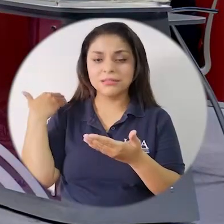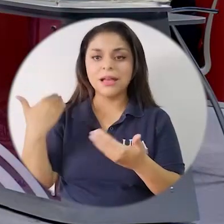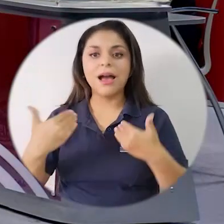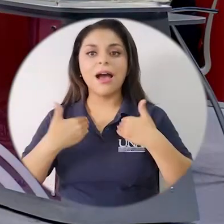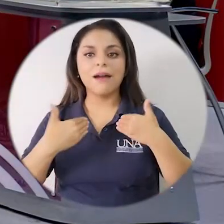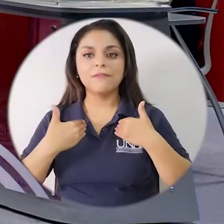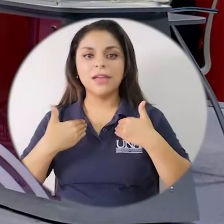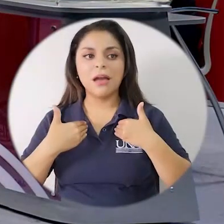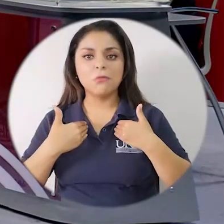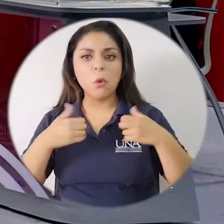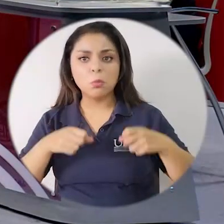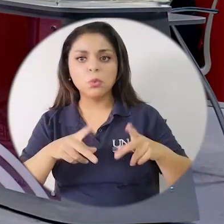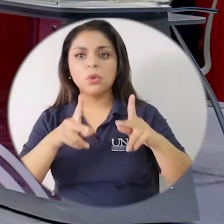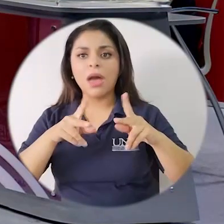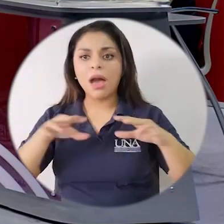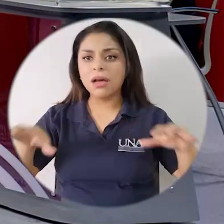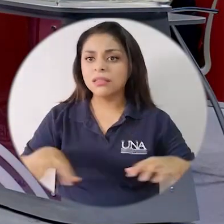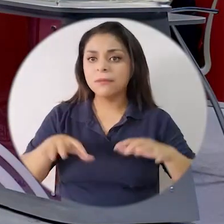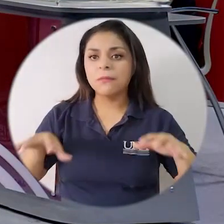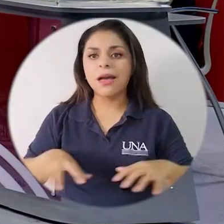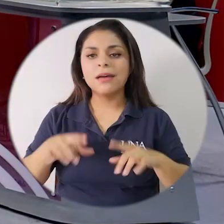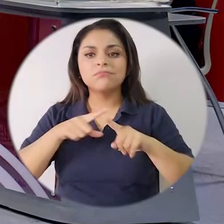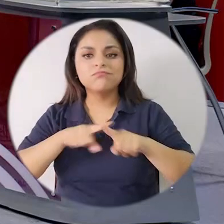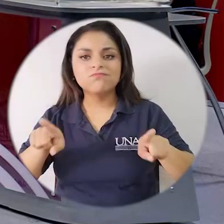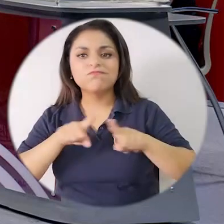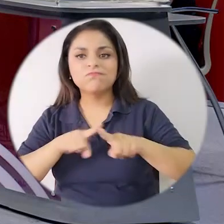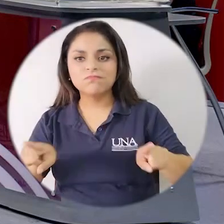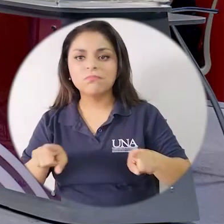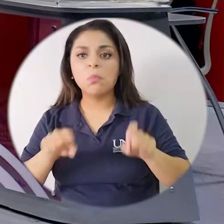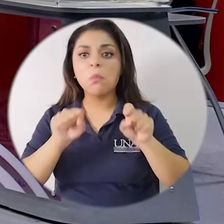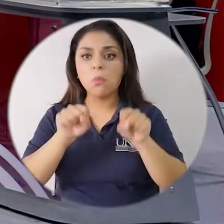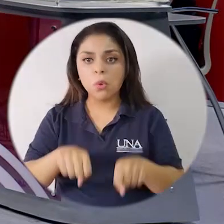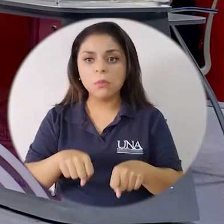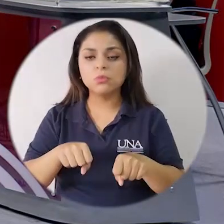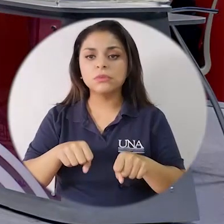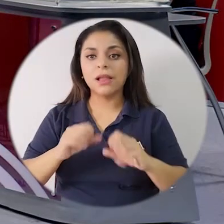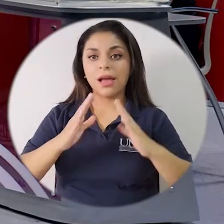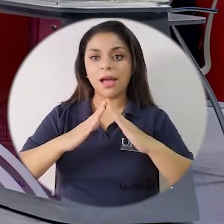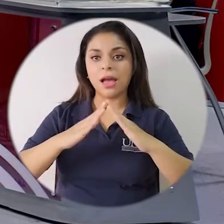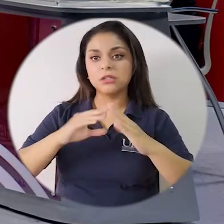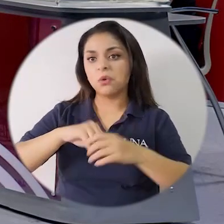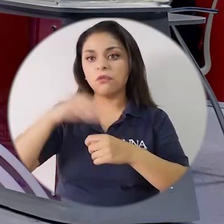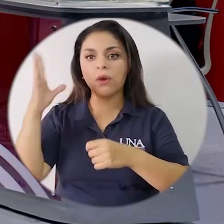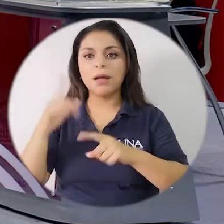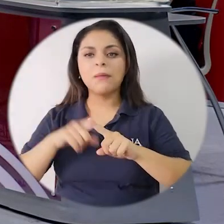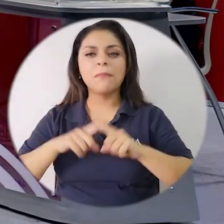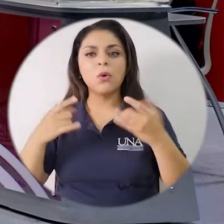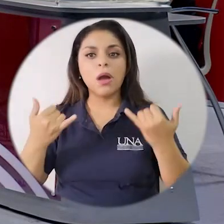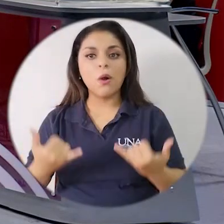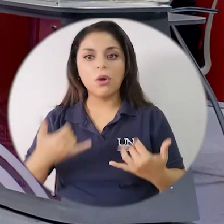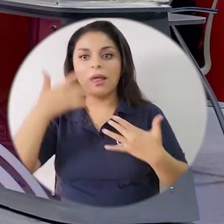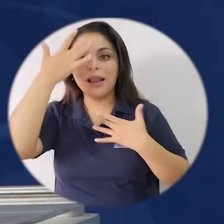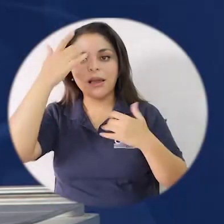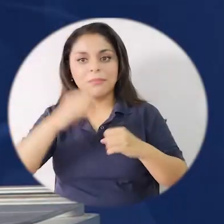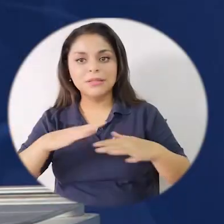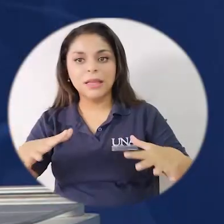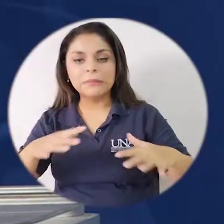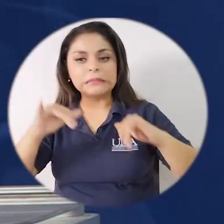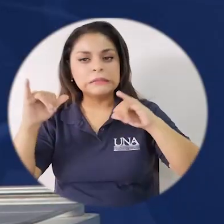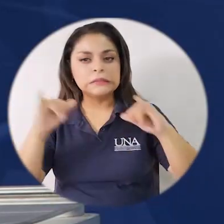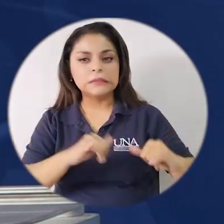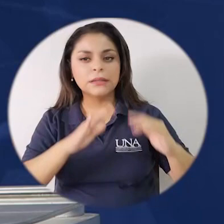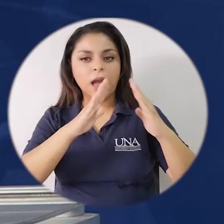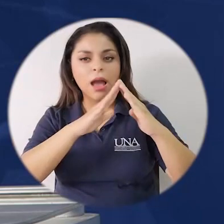hacer diferentes actividades y ver cómo manejábamos este tema, ¿verdad? A lo interno o a lo externo del hogar, pero con el tema de la pandemia y pues